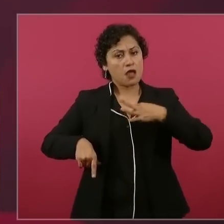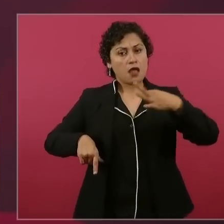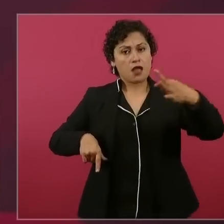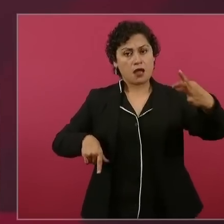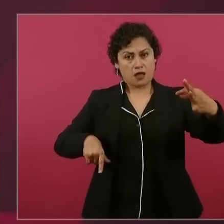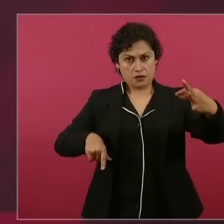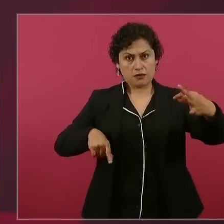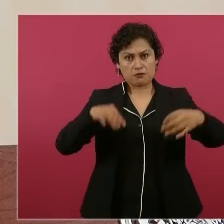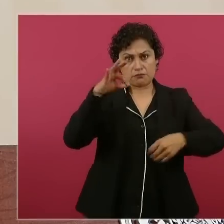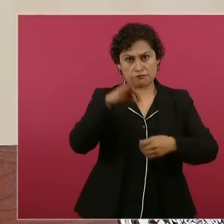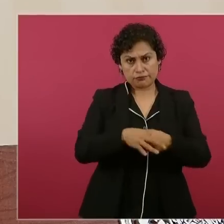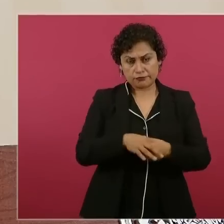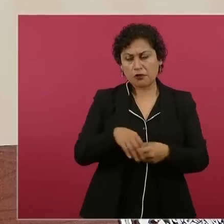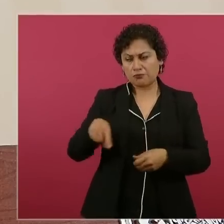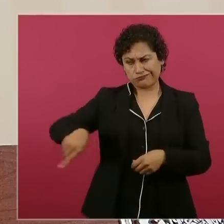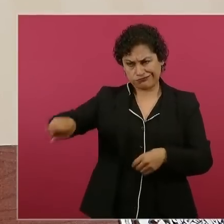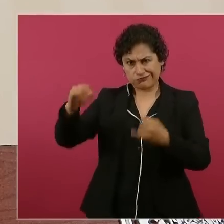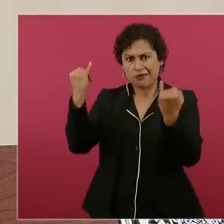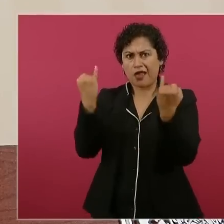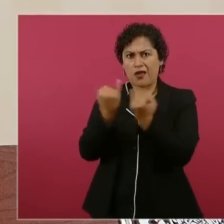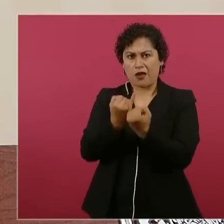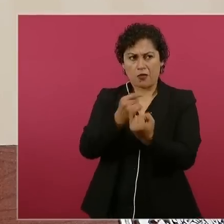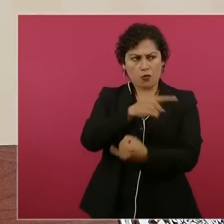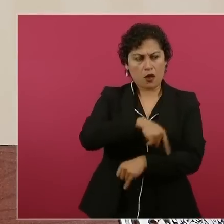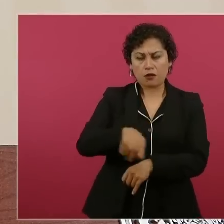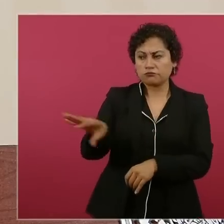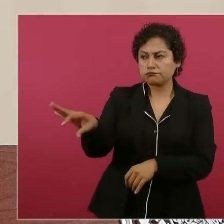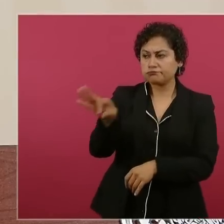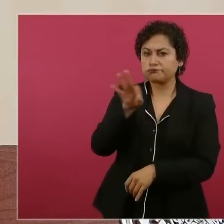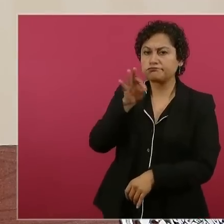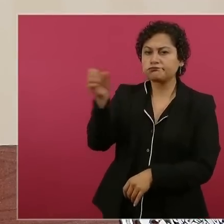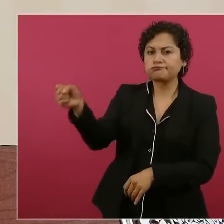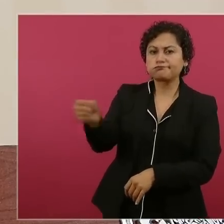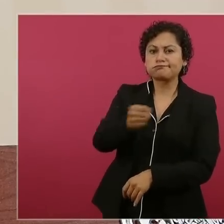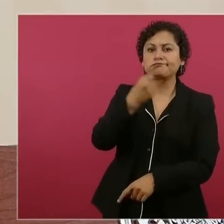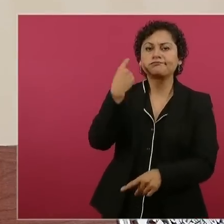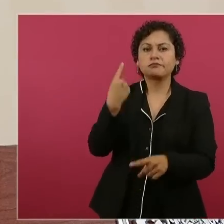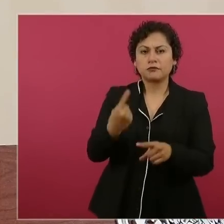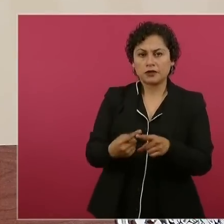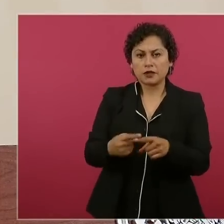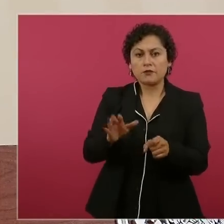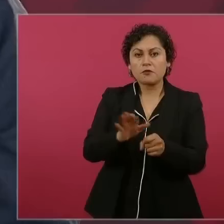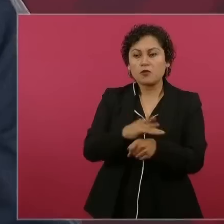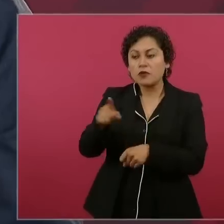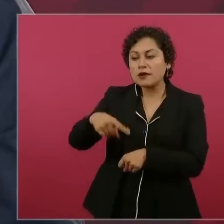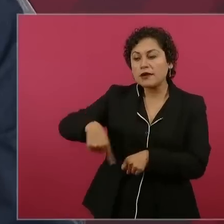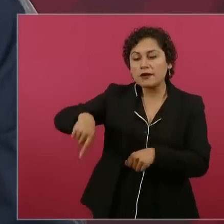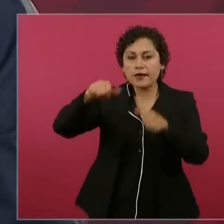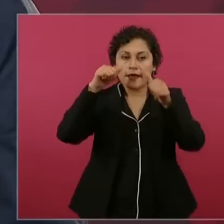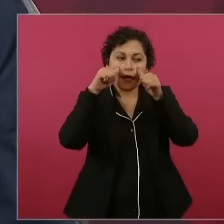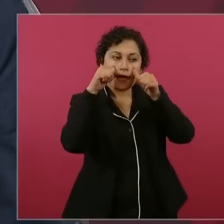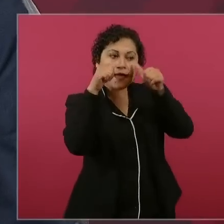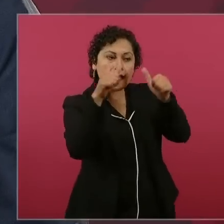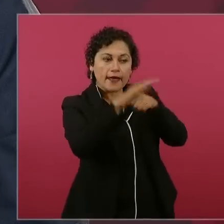y se instituye para su beneficio, para beneficio del pueblo.